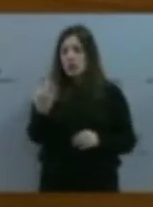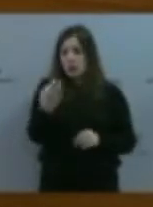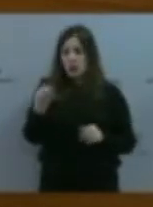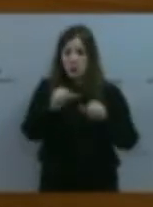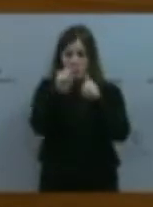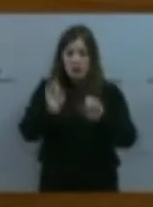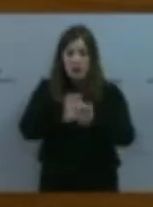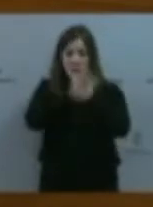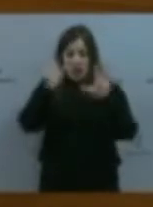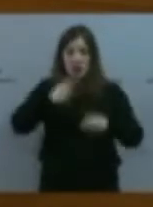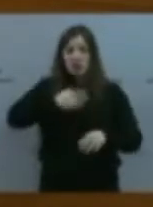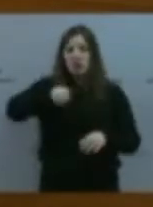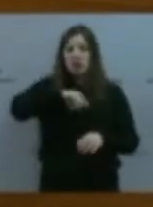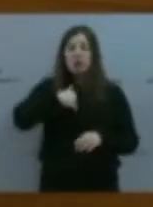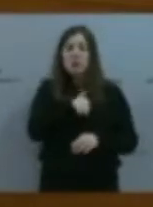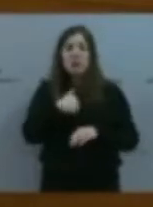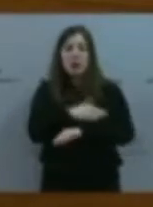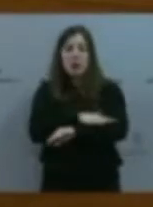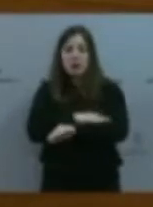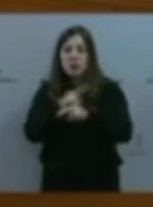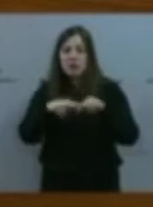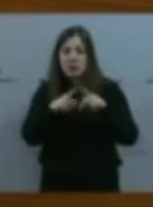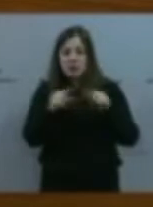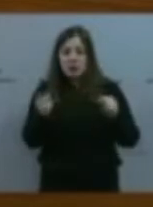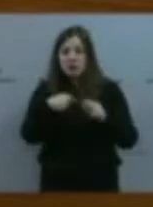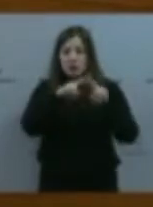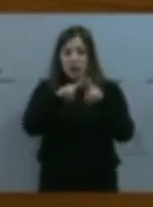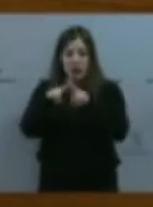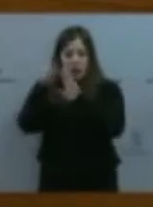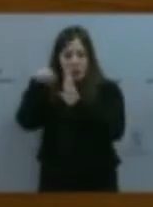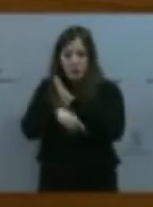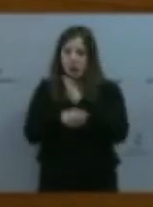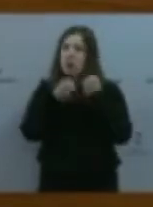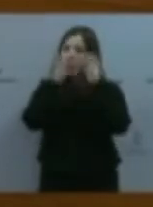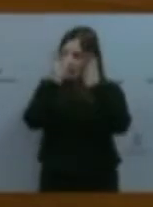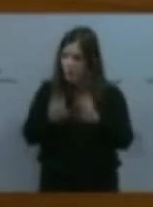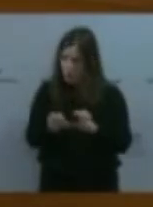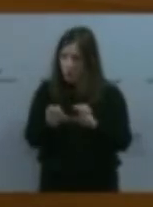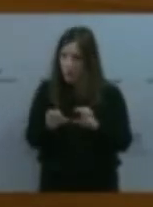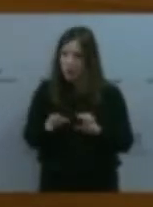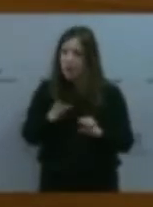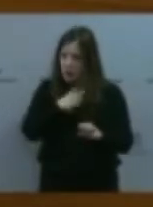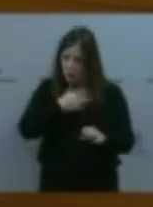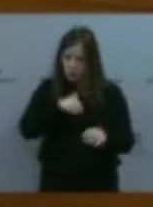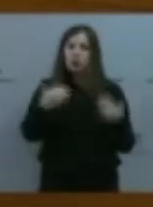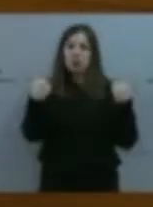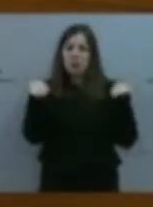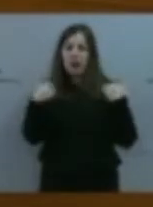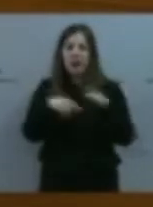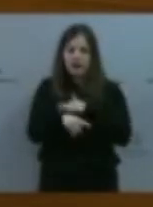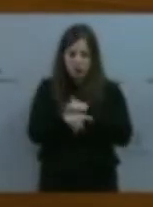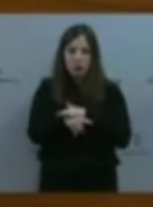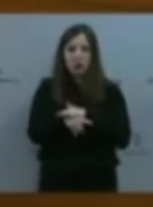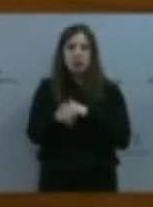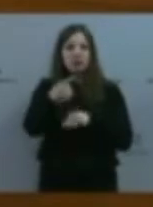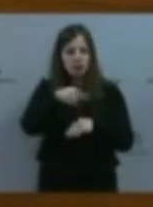Asturias, vamos a analizar ese informe para la parte que nos corresponde a nosotros de la gestión y, sobre todo, donde nosotros podemos influir en la gestión de esos